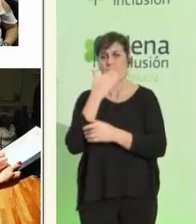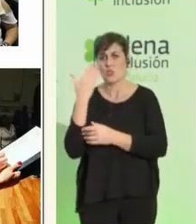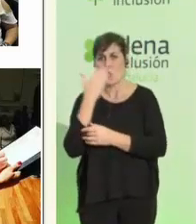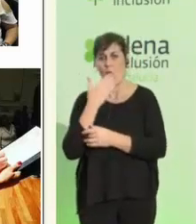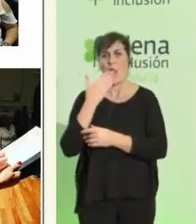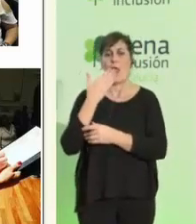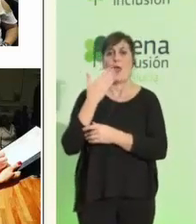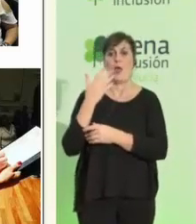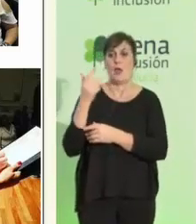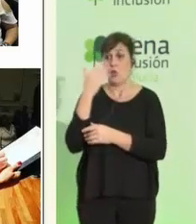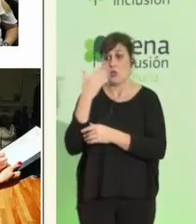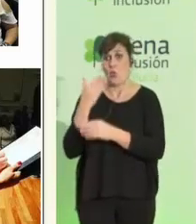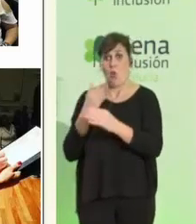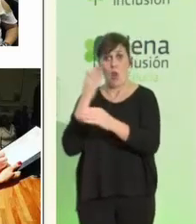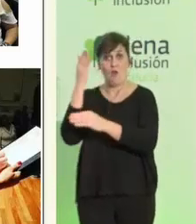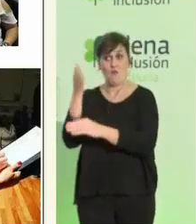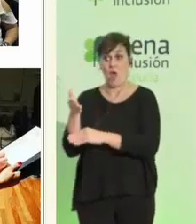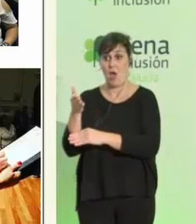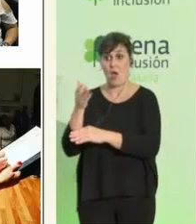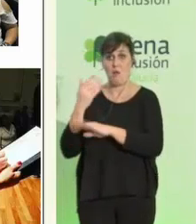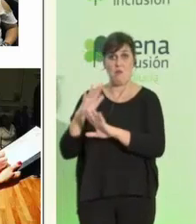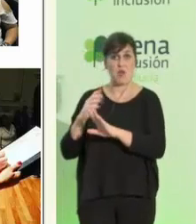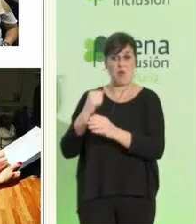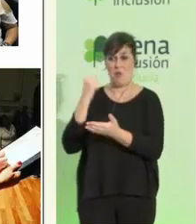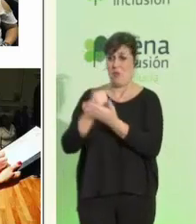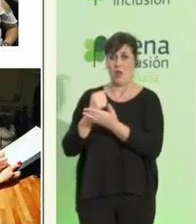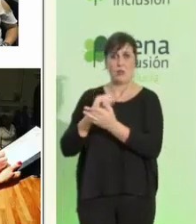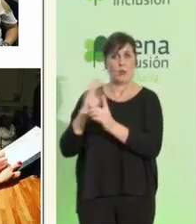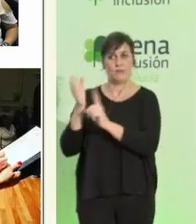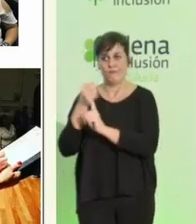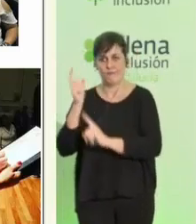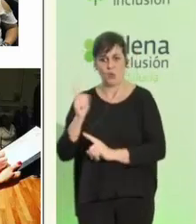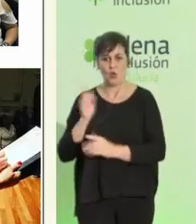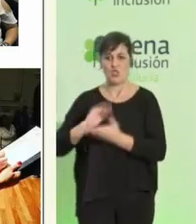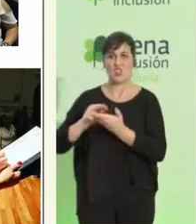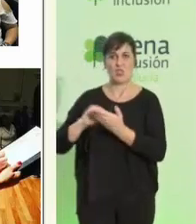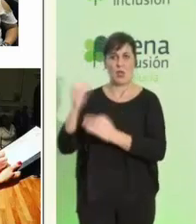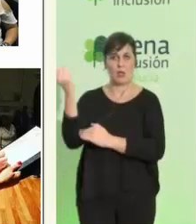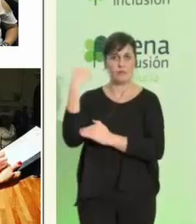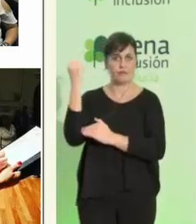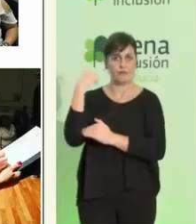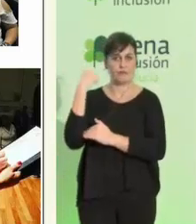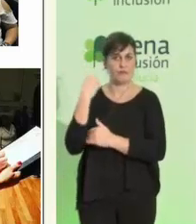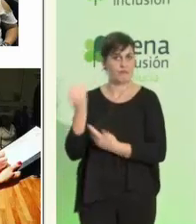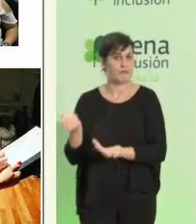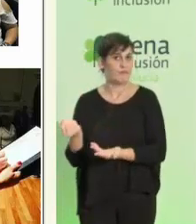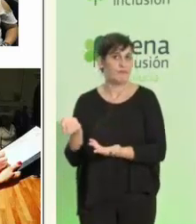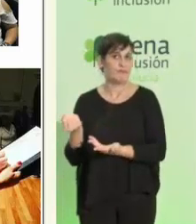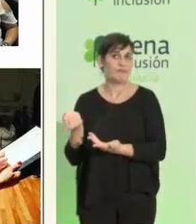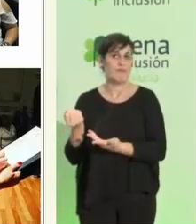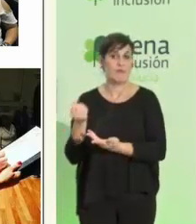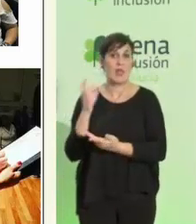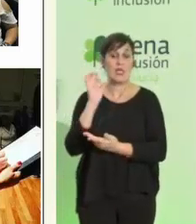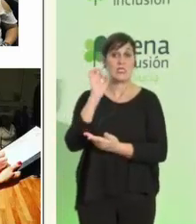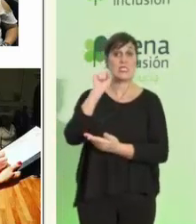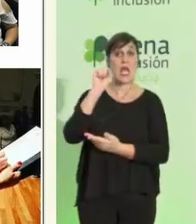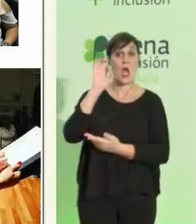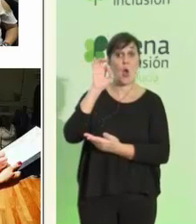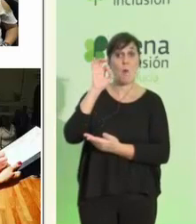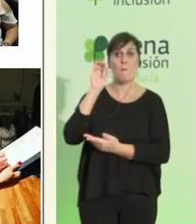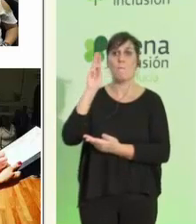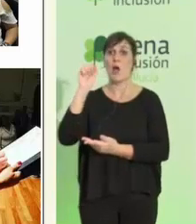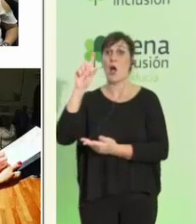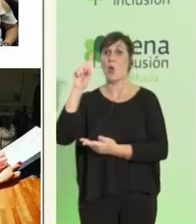Van a la escuela y no consiguen matricularse, van a la secretaría y no les hacen caso. Y en Sao Paulo